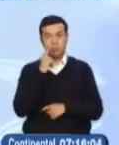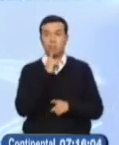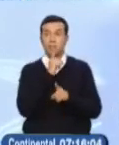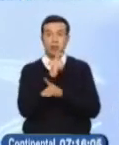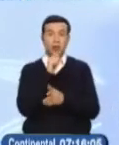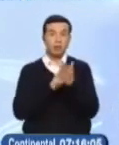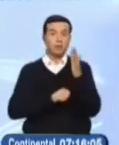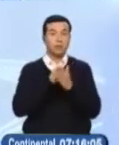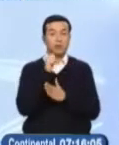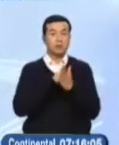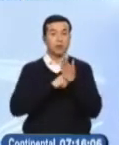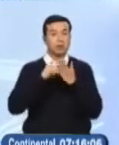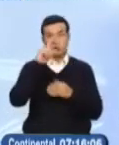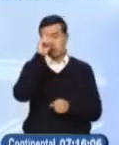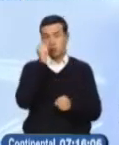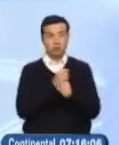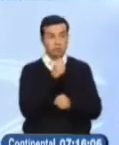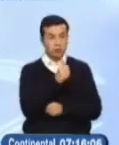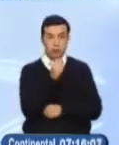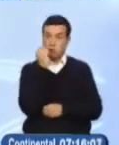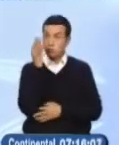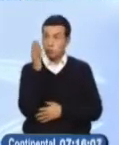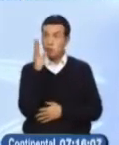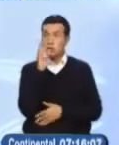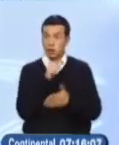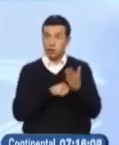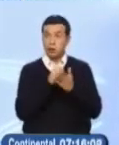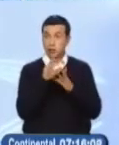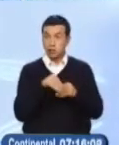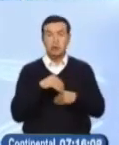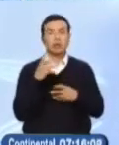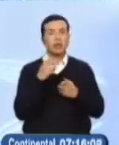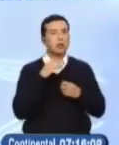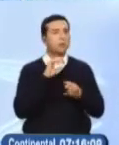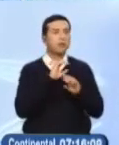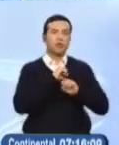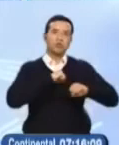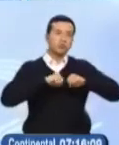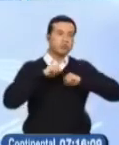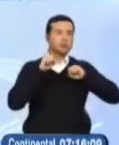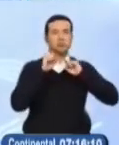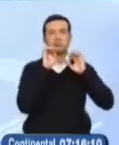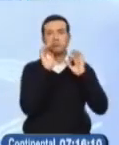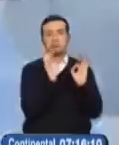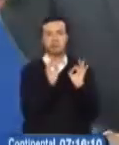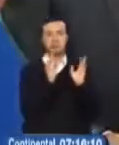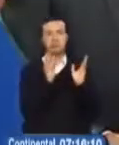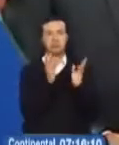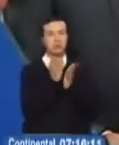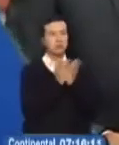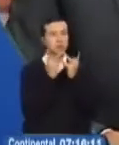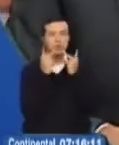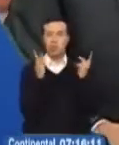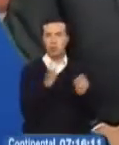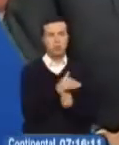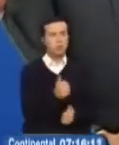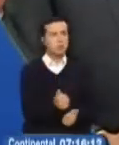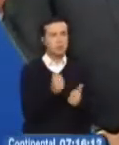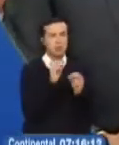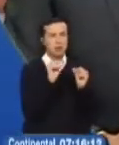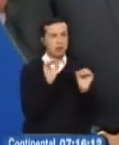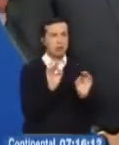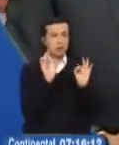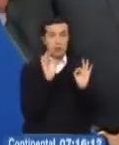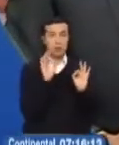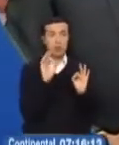aprobados por el ministerio de trabajo nosotros buscamos la optimización la eficiencia del servicio público y evidentemente únicamente se volverán a